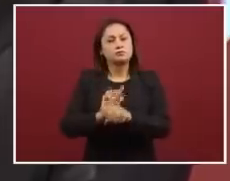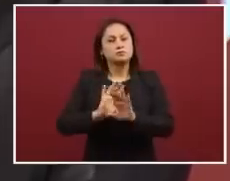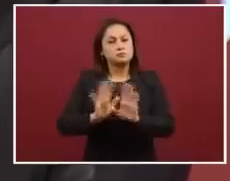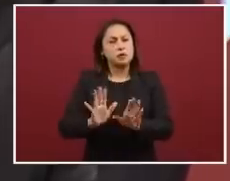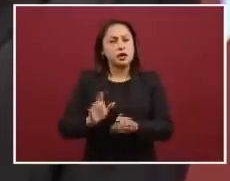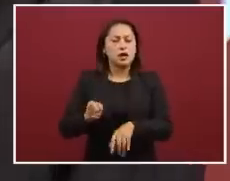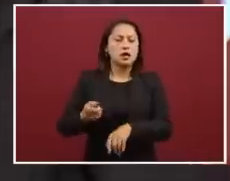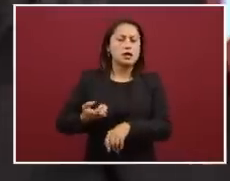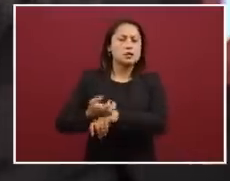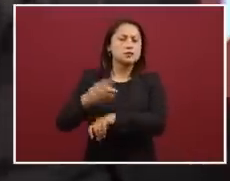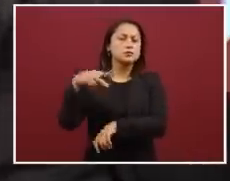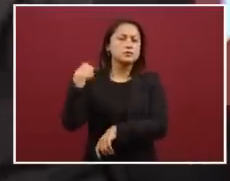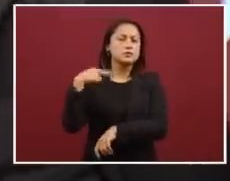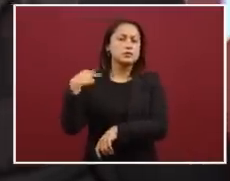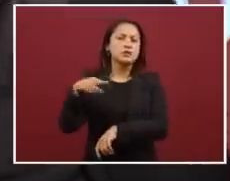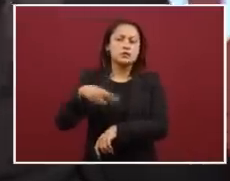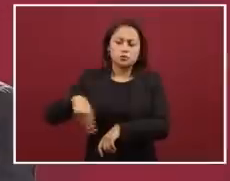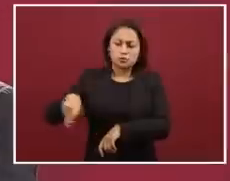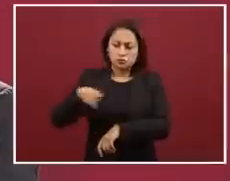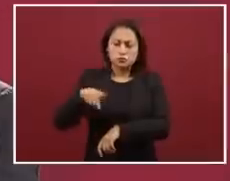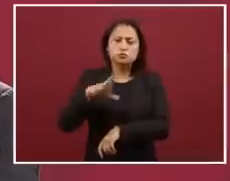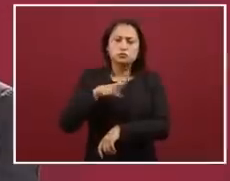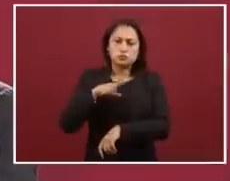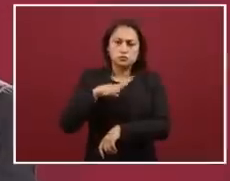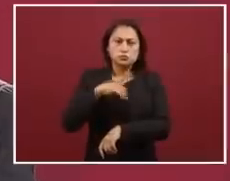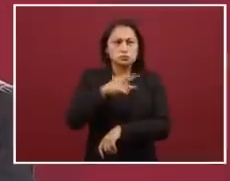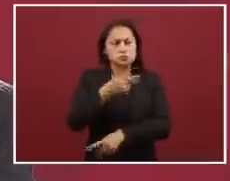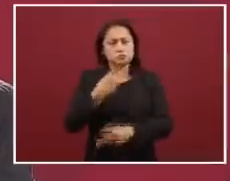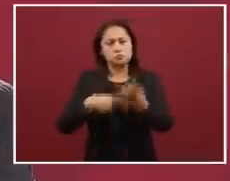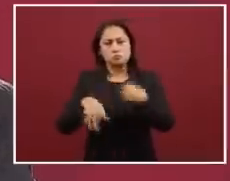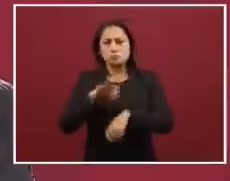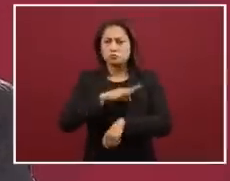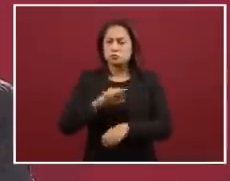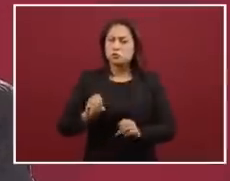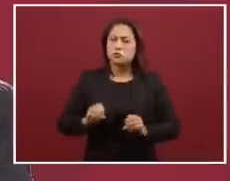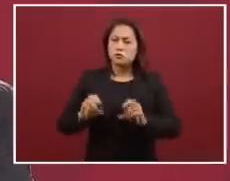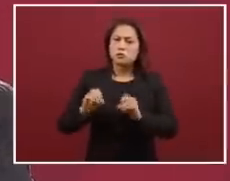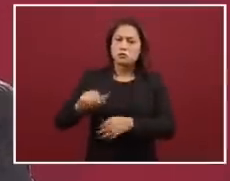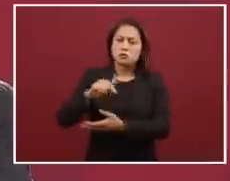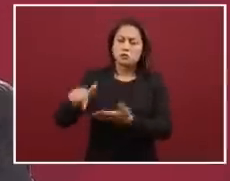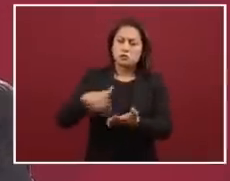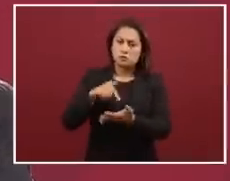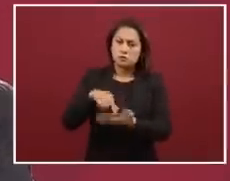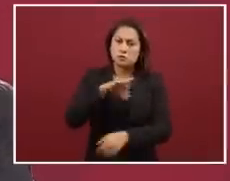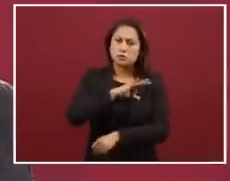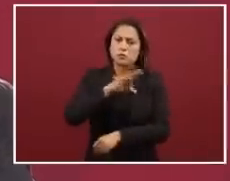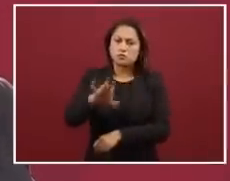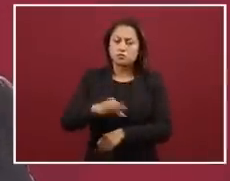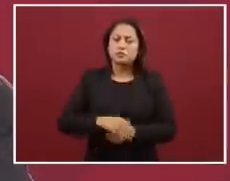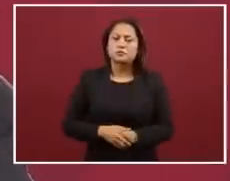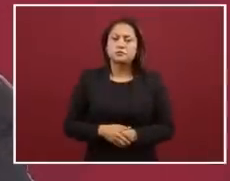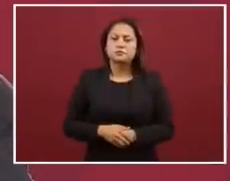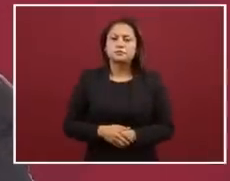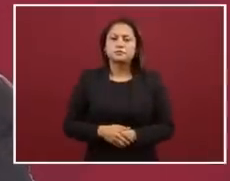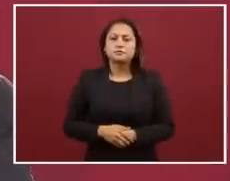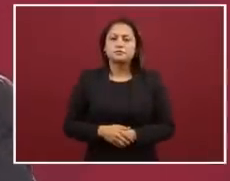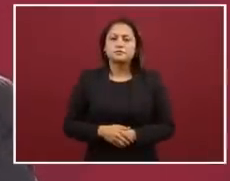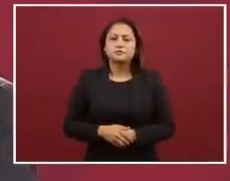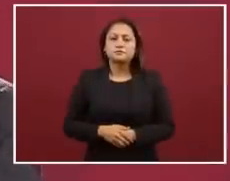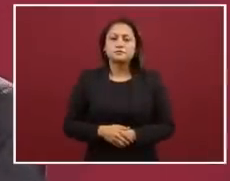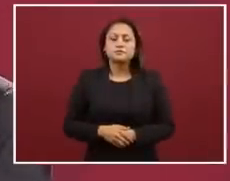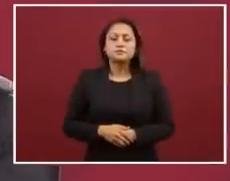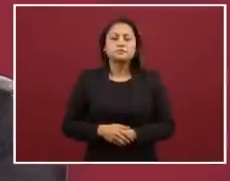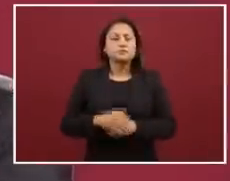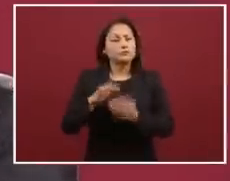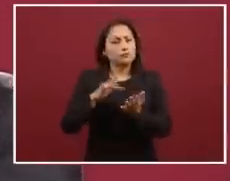para que se dé lugar a esta política de atención integral. También colaboraremos en lo que se